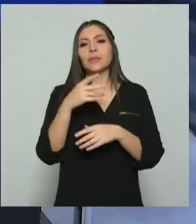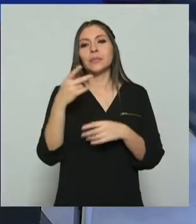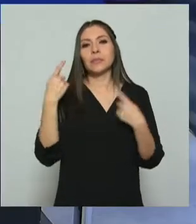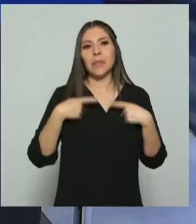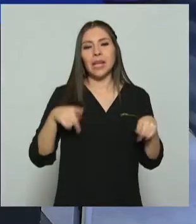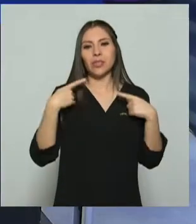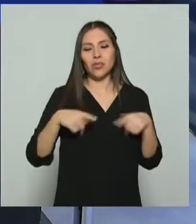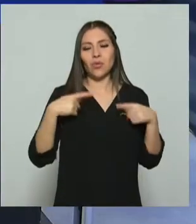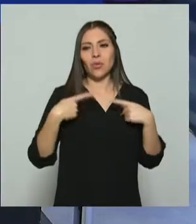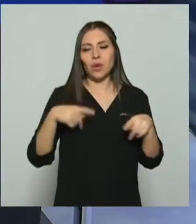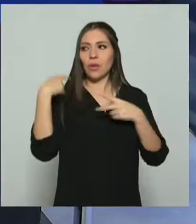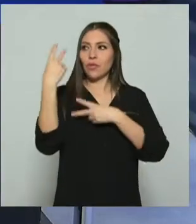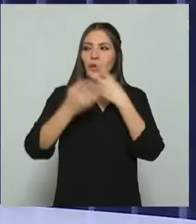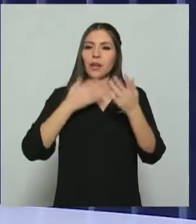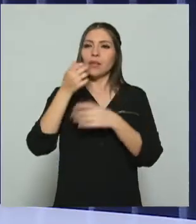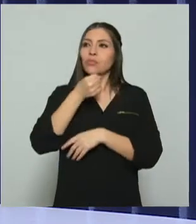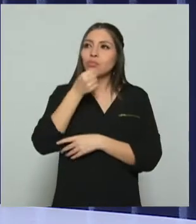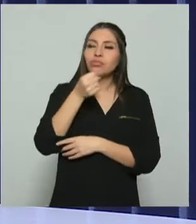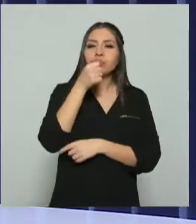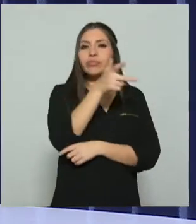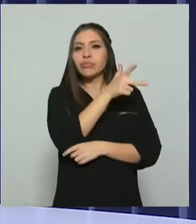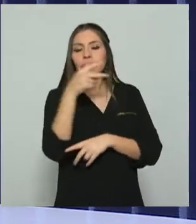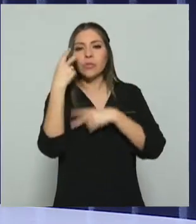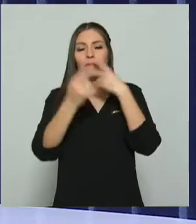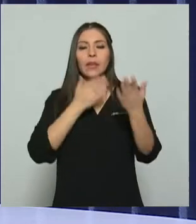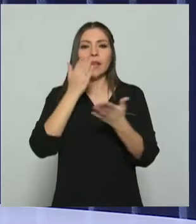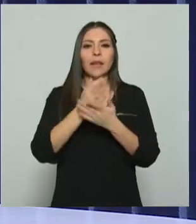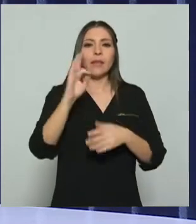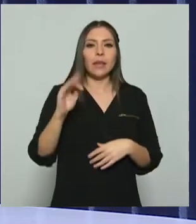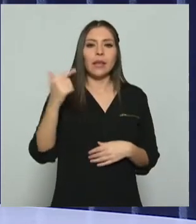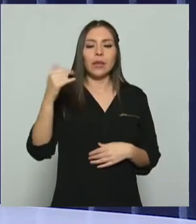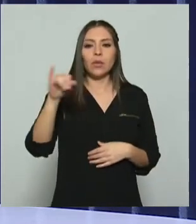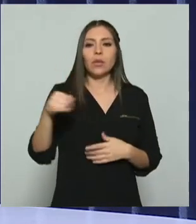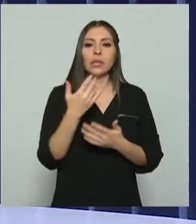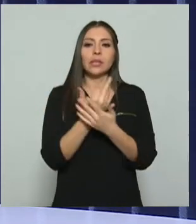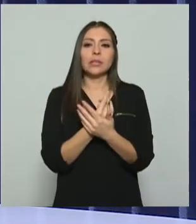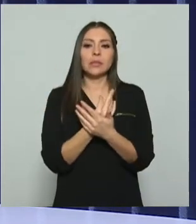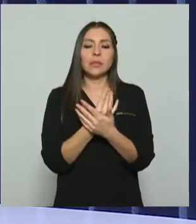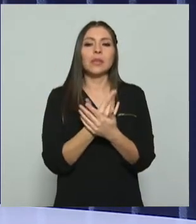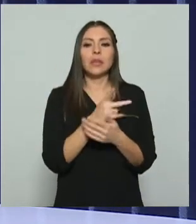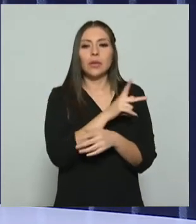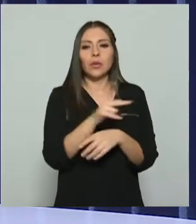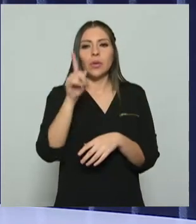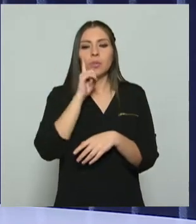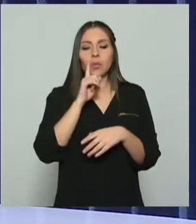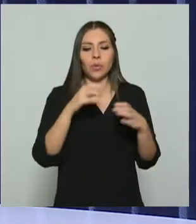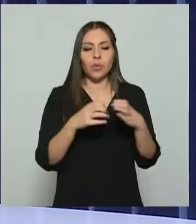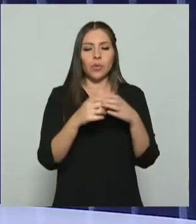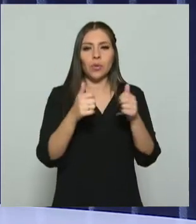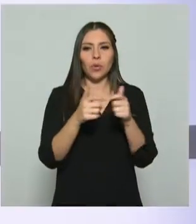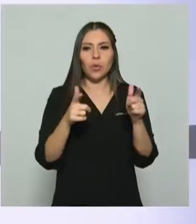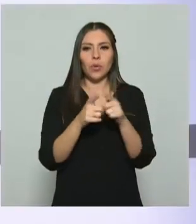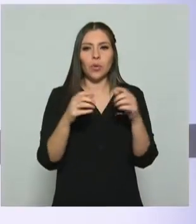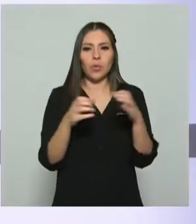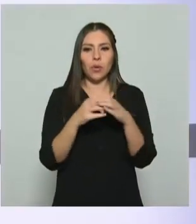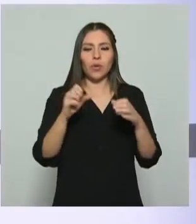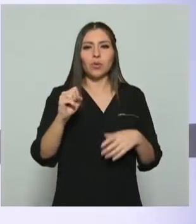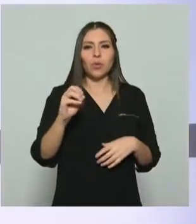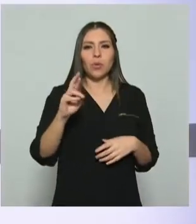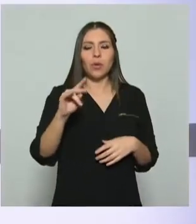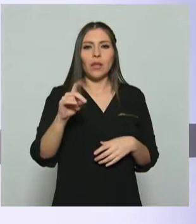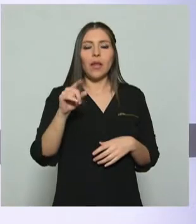la salida de Olimpia Coral Melo, Frida Gómez, todas las compañeras del Frente Nacional para la Sororidad que están ahí en ese momento, donde